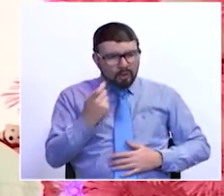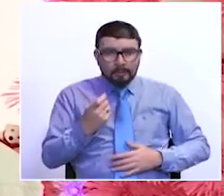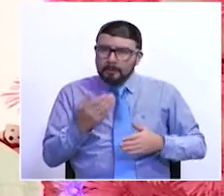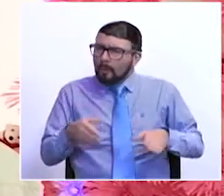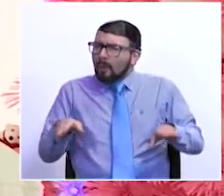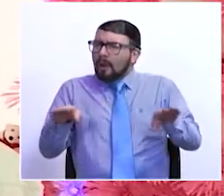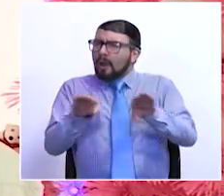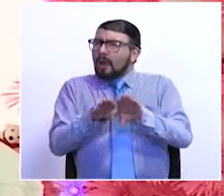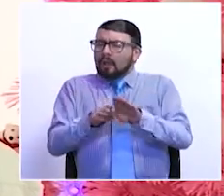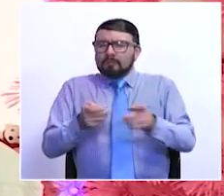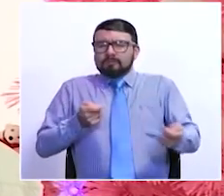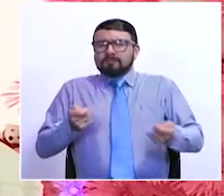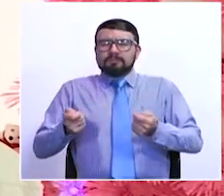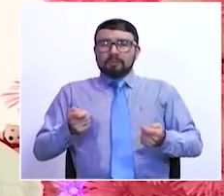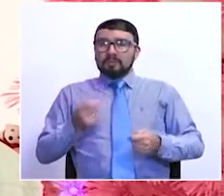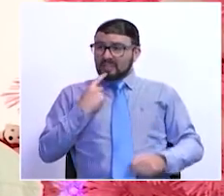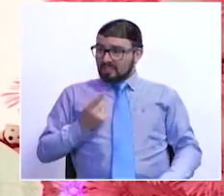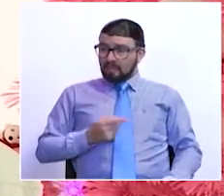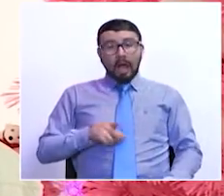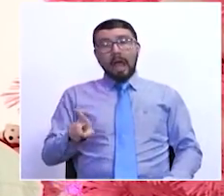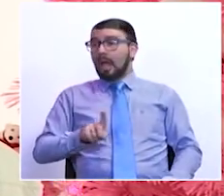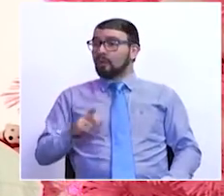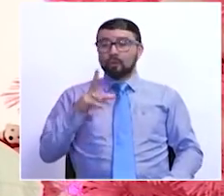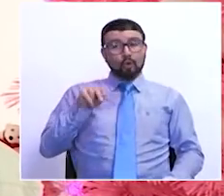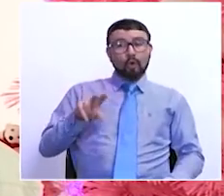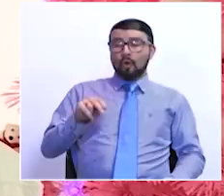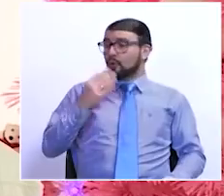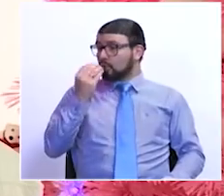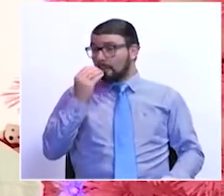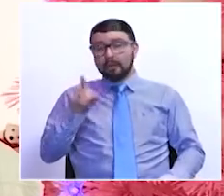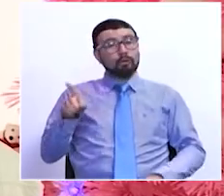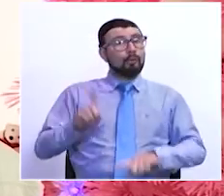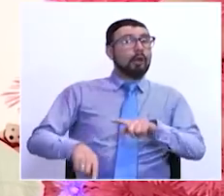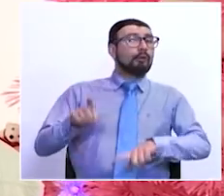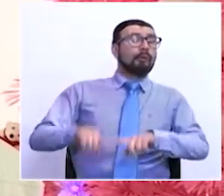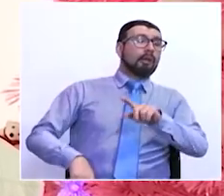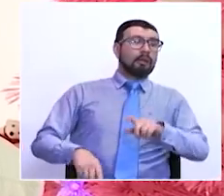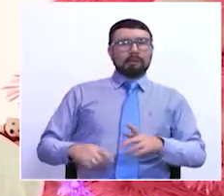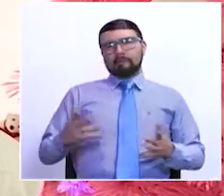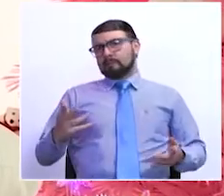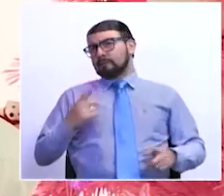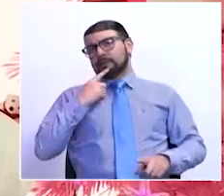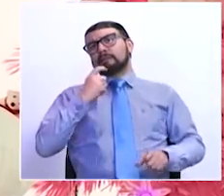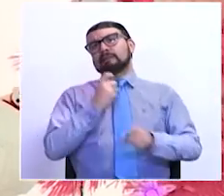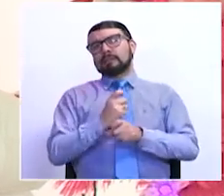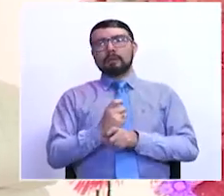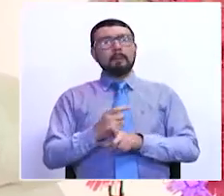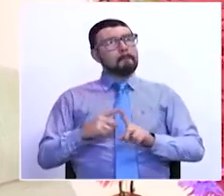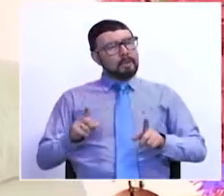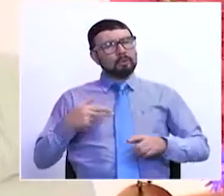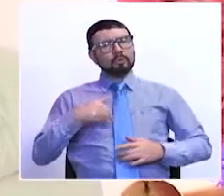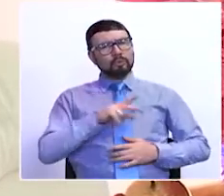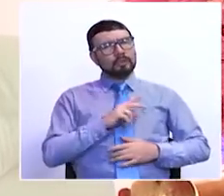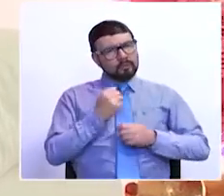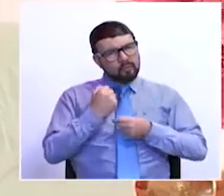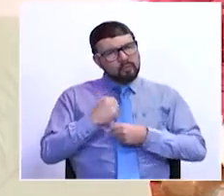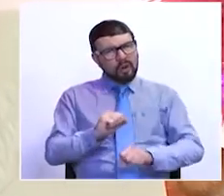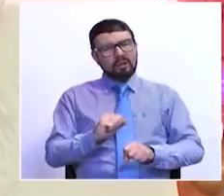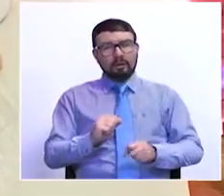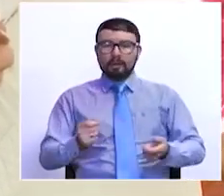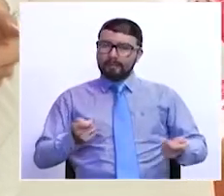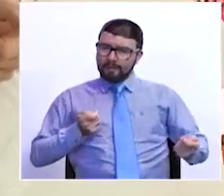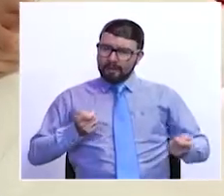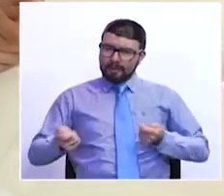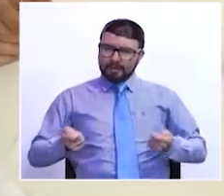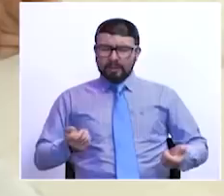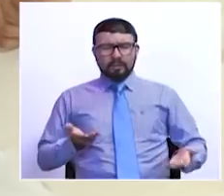coman absolutamente nada de lo que les dan en diciembre, porque sabemos que no es fácil, pero sí por lo menos que tratemos de encontrar un equilibrio